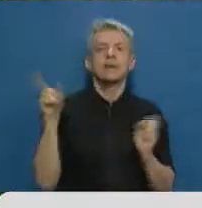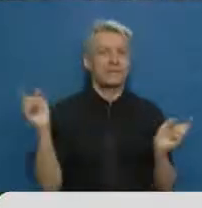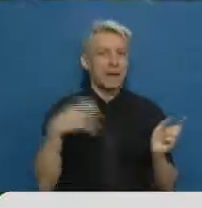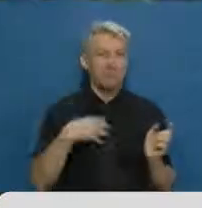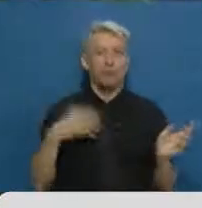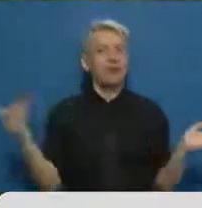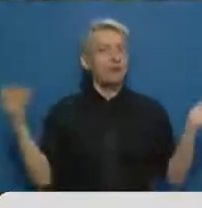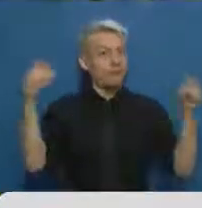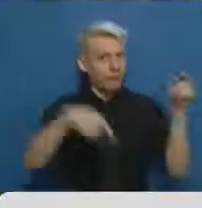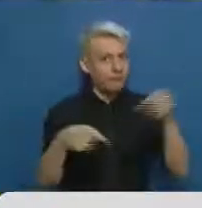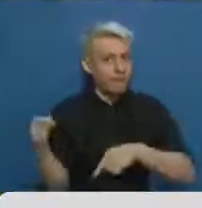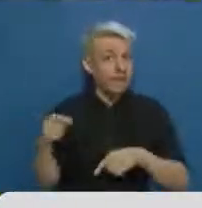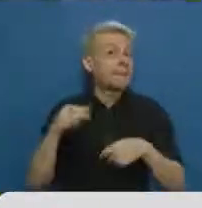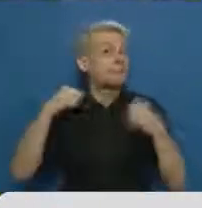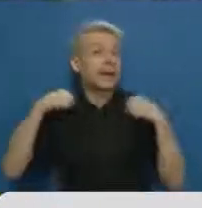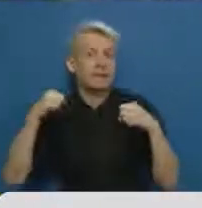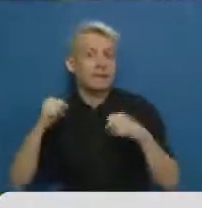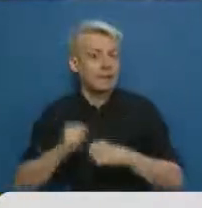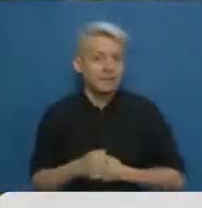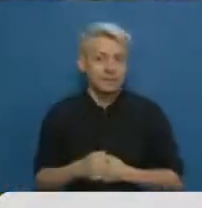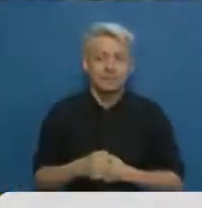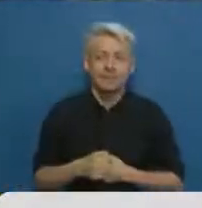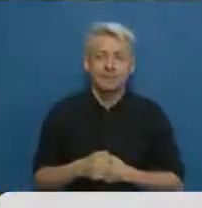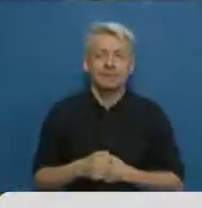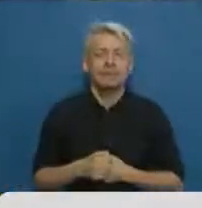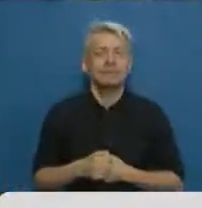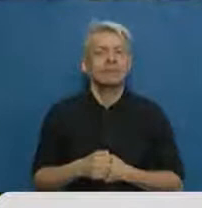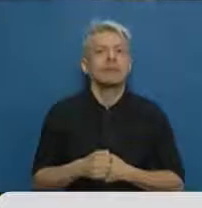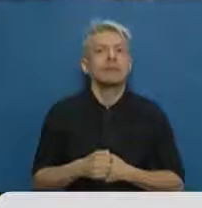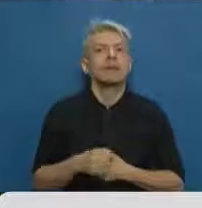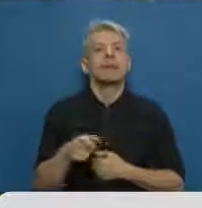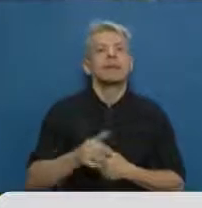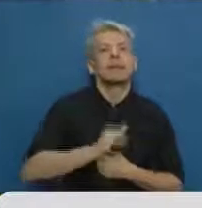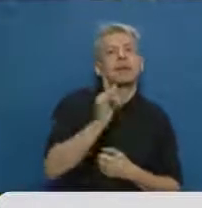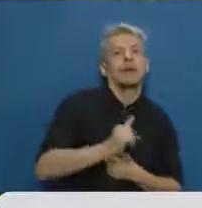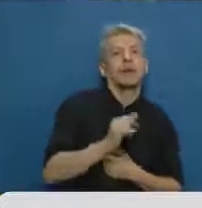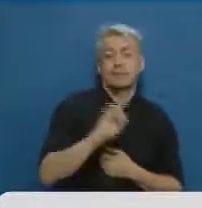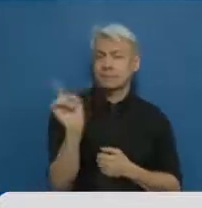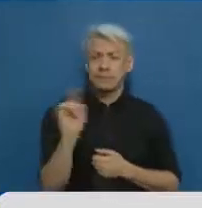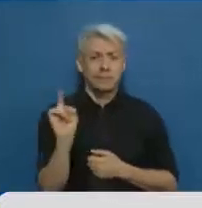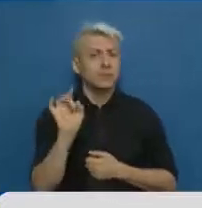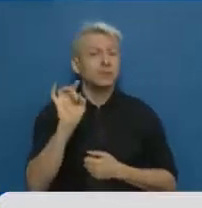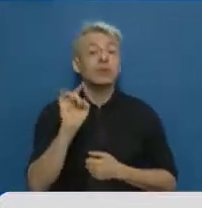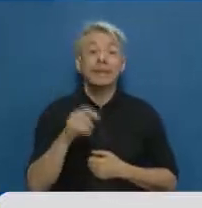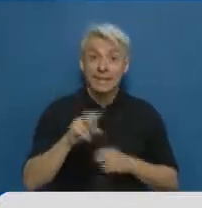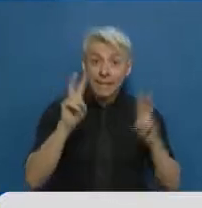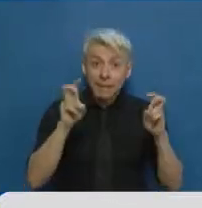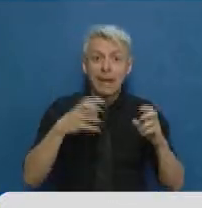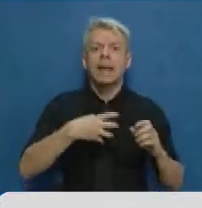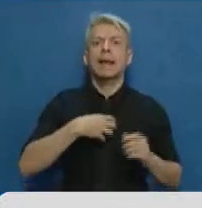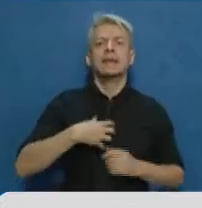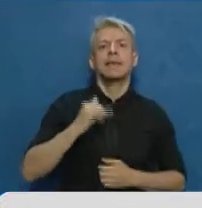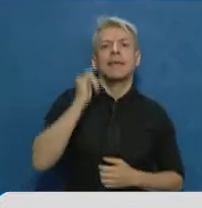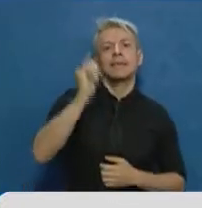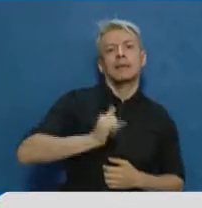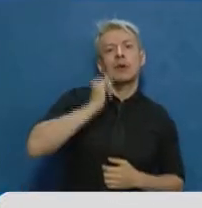de las prácticas esenciales. No estamos hablando de las clases teóricas, de ningún modo. Todo lo que es teórico va